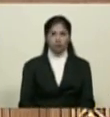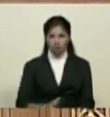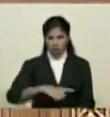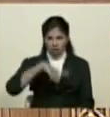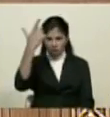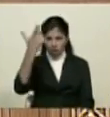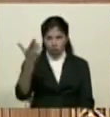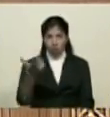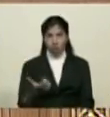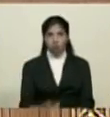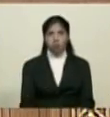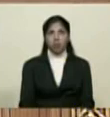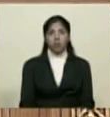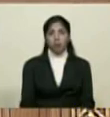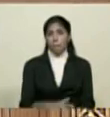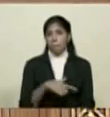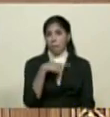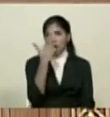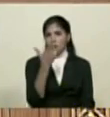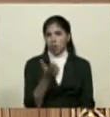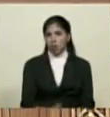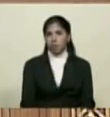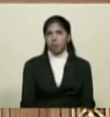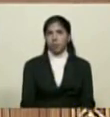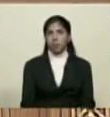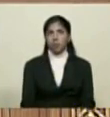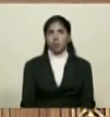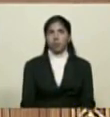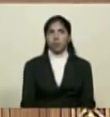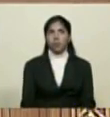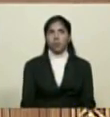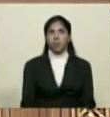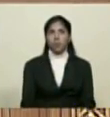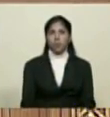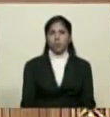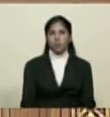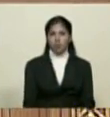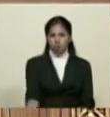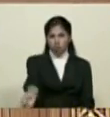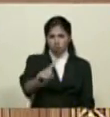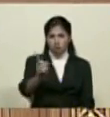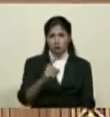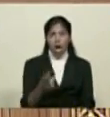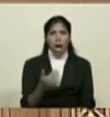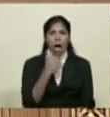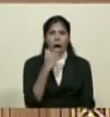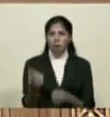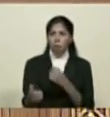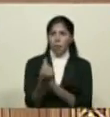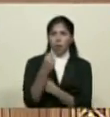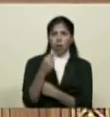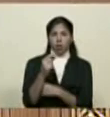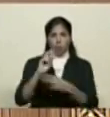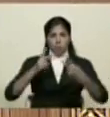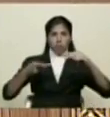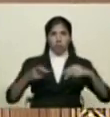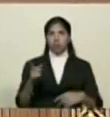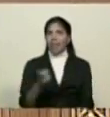Vergüenza, vergüenza. No pueden desmentir nada de lo que yo he dicho.